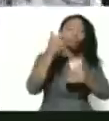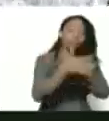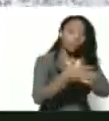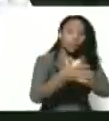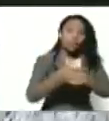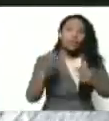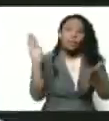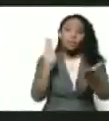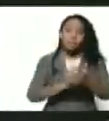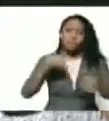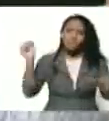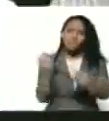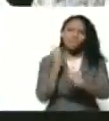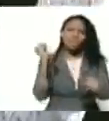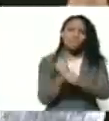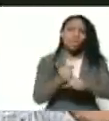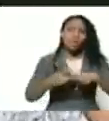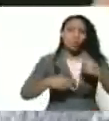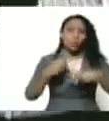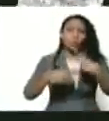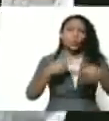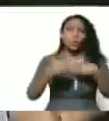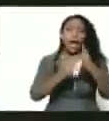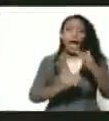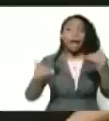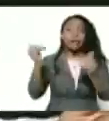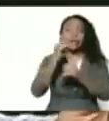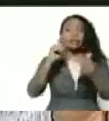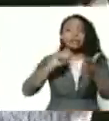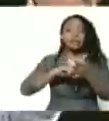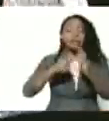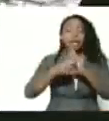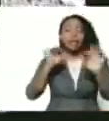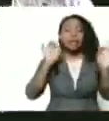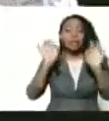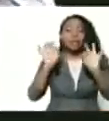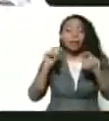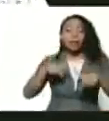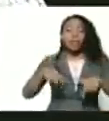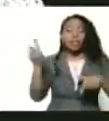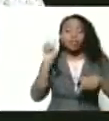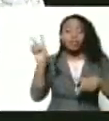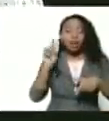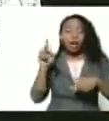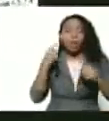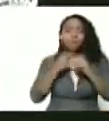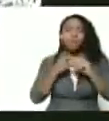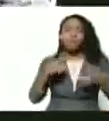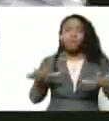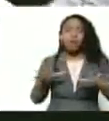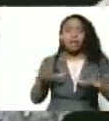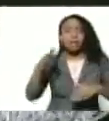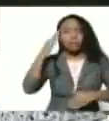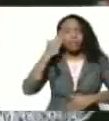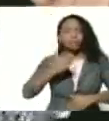puesto a trabajar durante la producción con alta tecnología y talento venezolano, con multiplicación del número de soldados mediante computadoras,